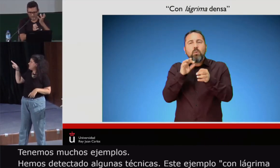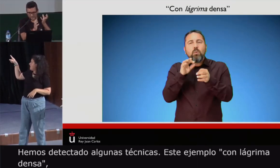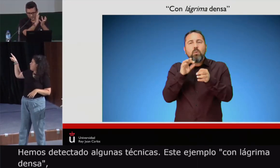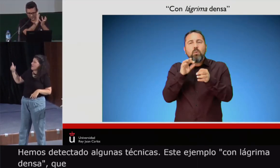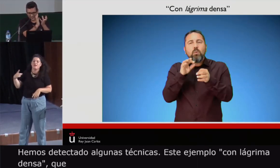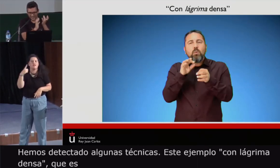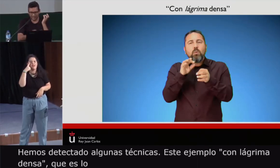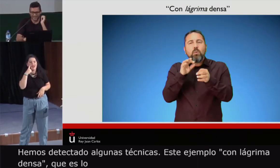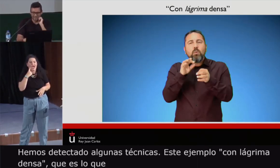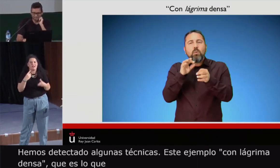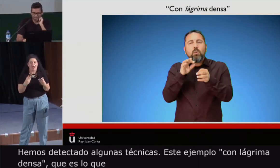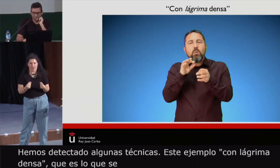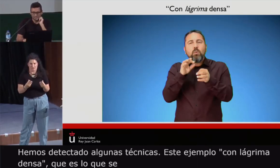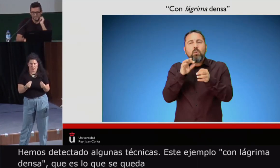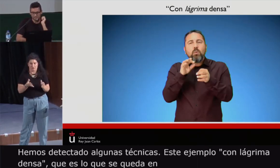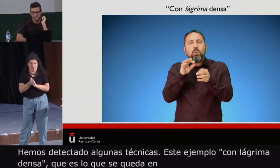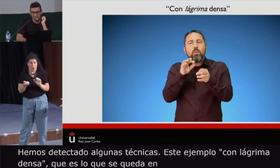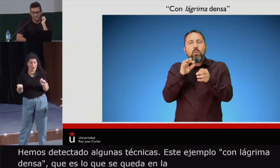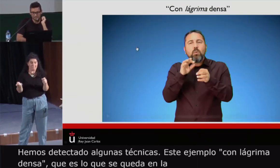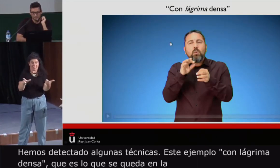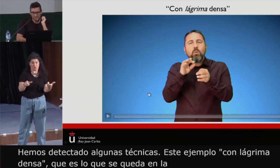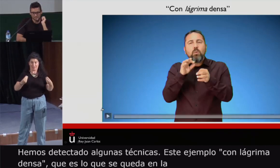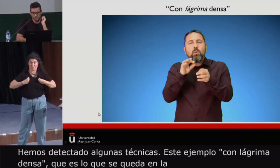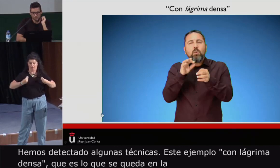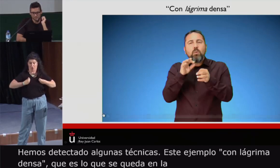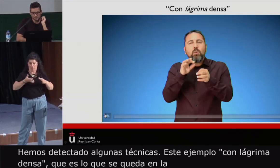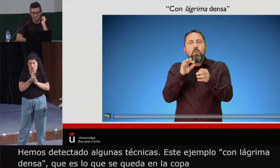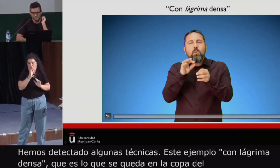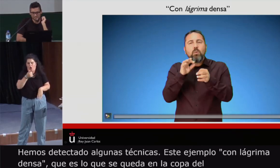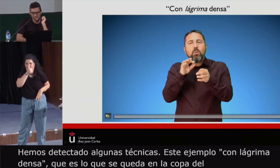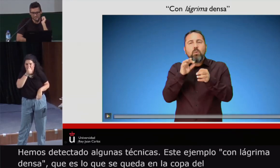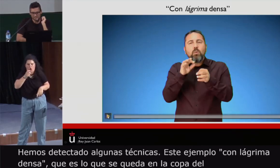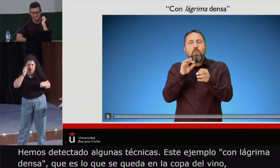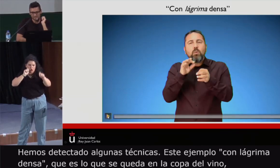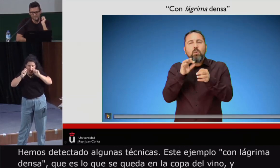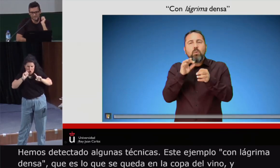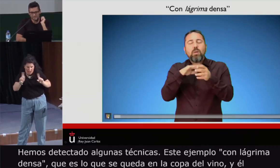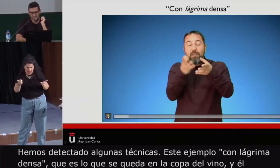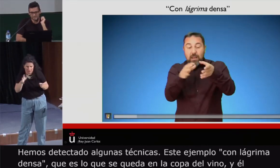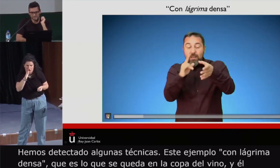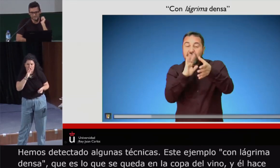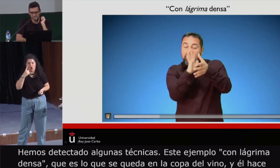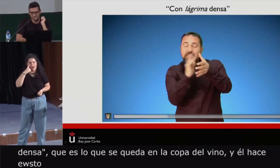hacemos así, ¿no? Es la lágrima. Y entonces él hace todo esto para decir ese sintagma.